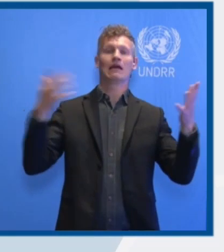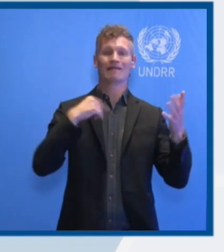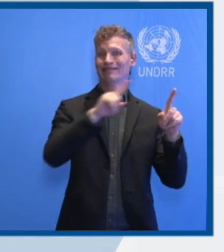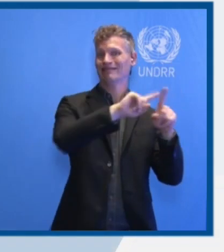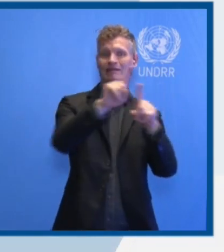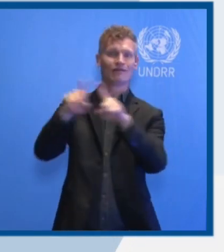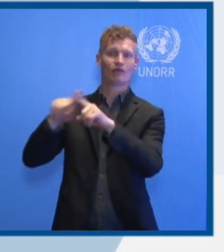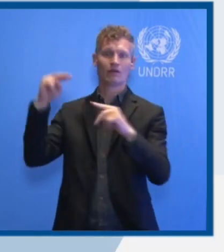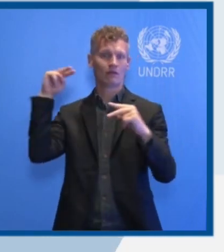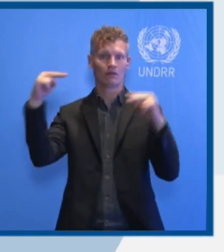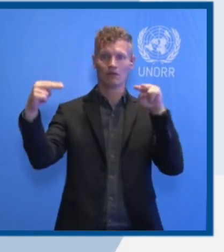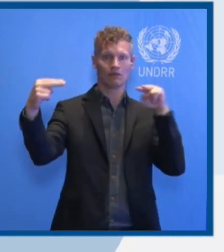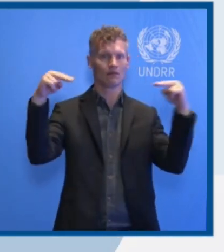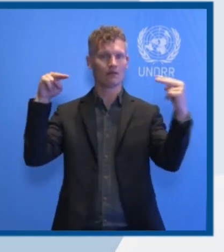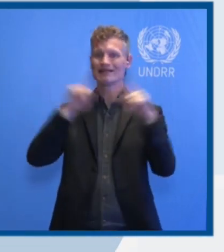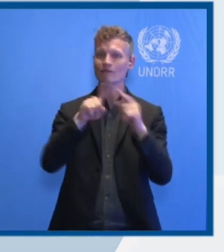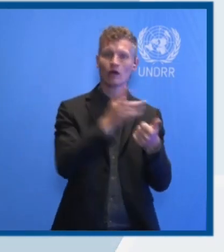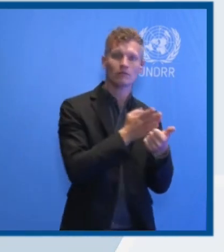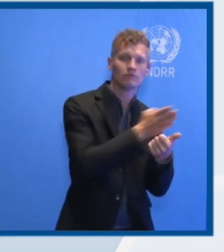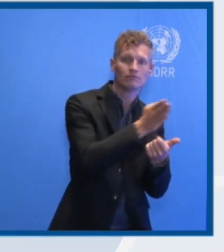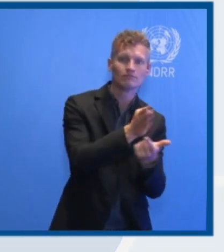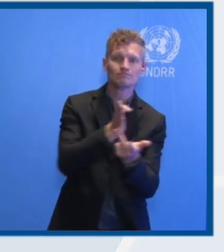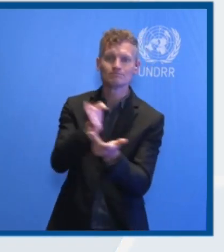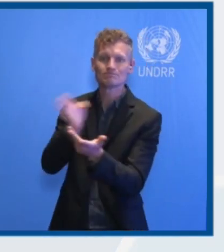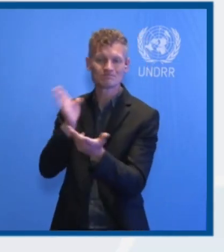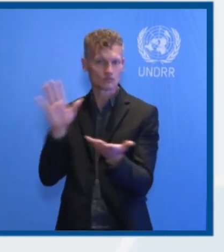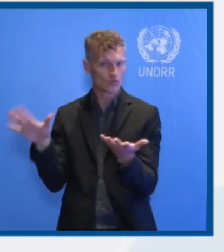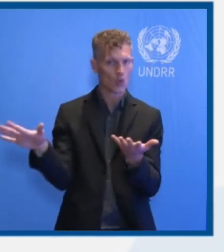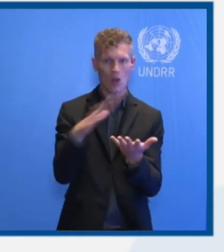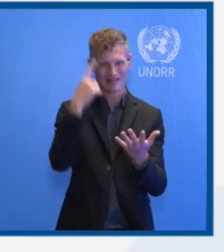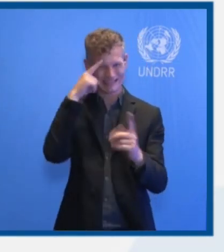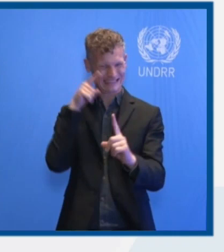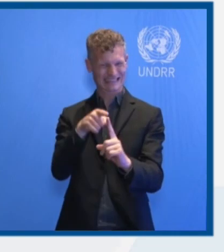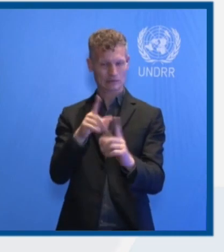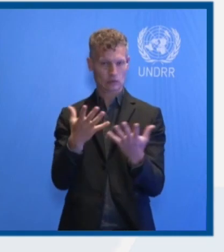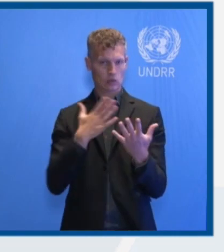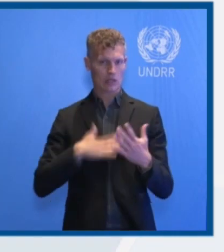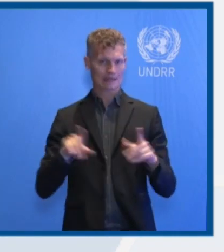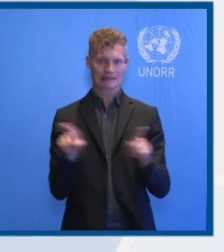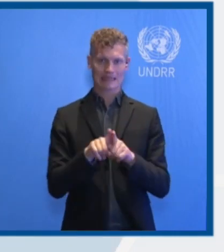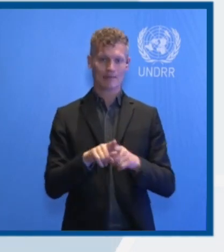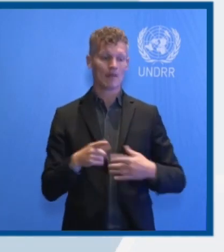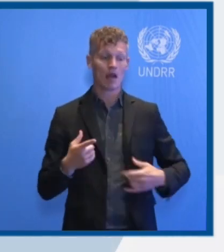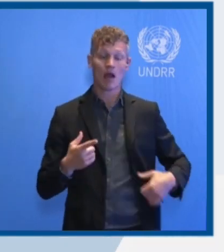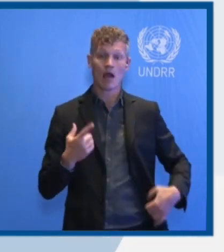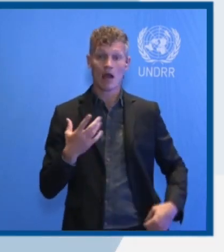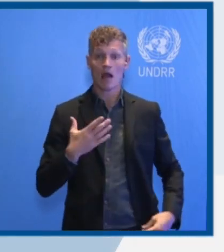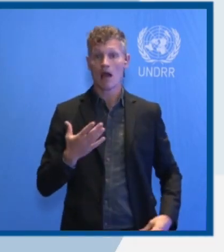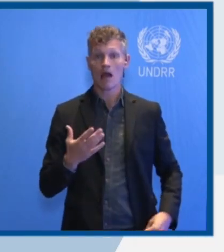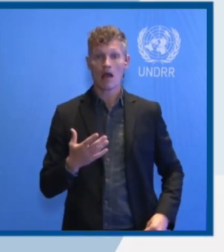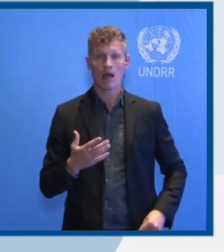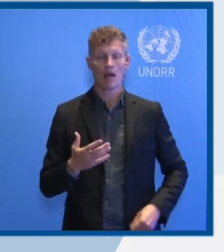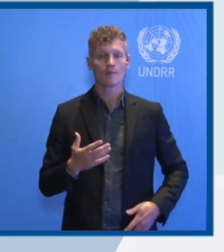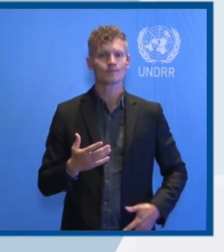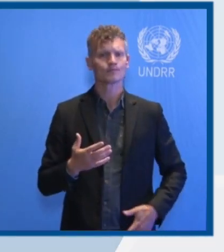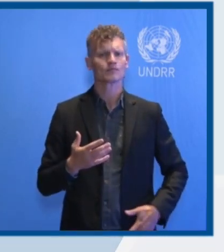para resolver problemas, para adaptarnos, en lugar de depender solamente de soluciones convencionales. En este momento, todos